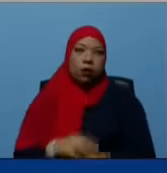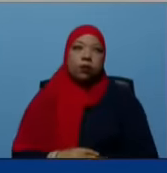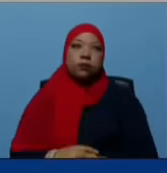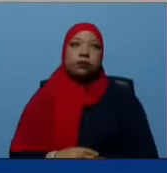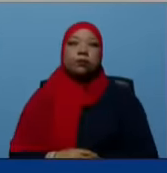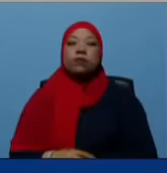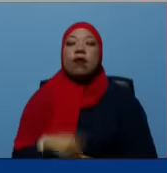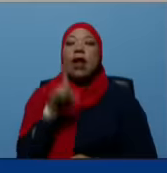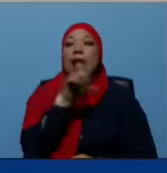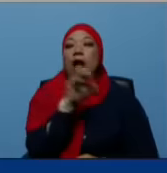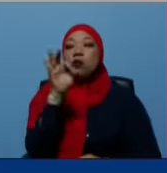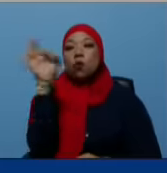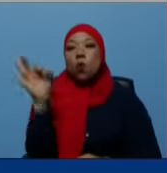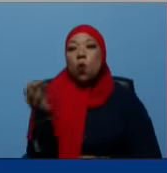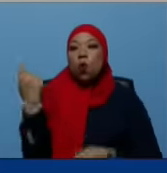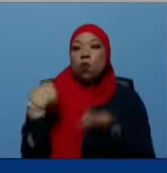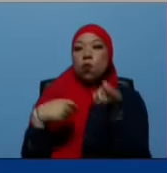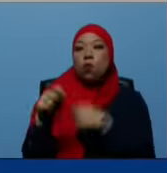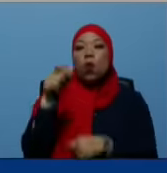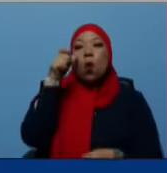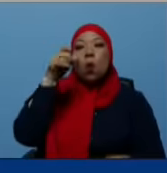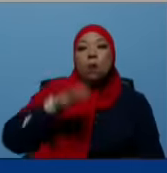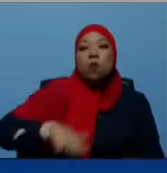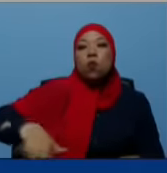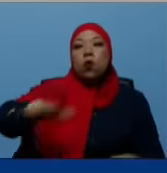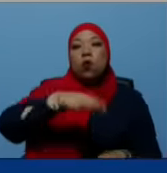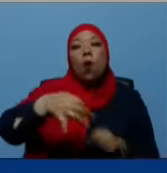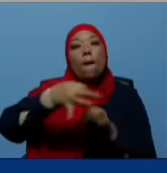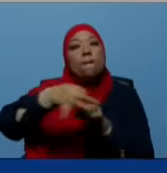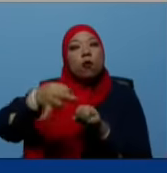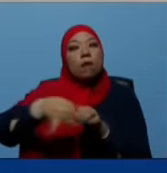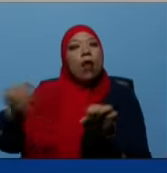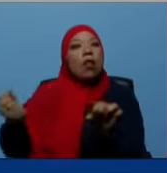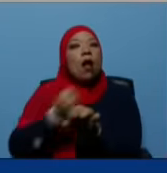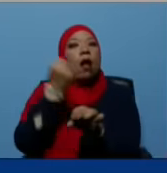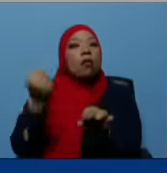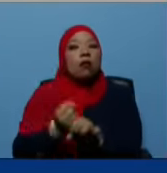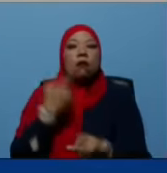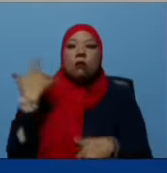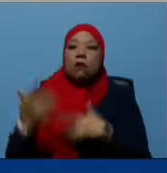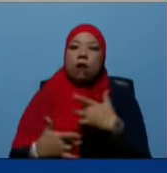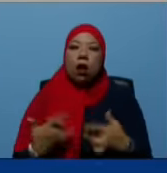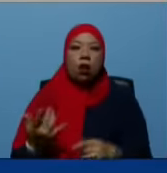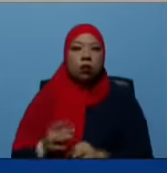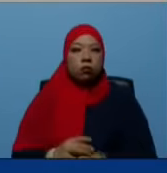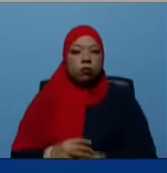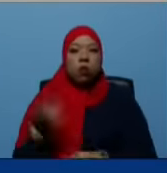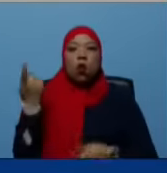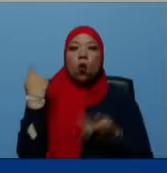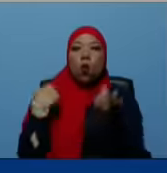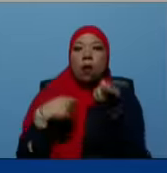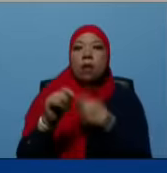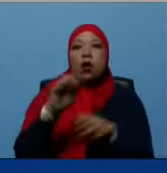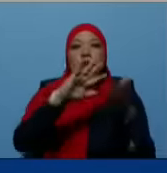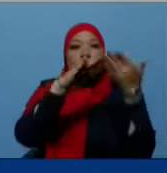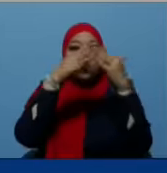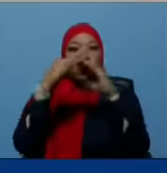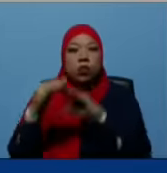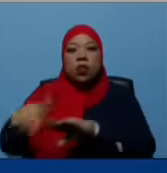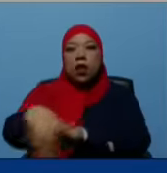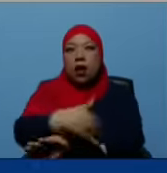El 100% en los mercados populares y mercados municipales activados. Los mercaditos populares de